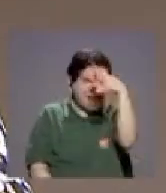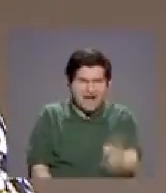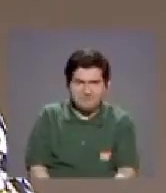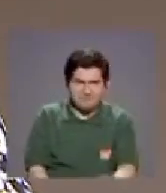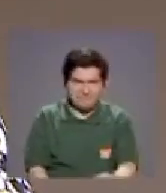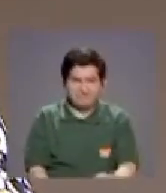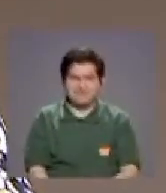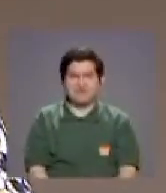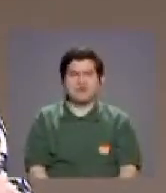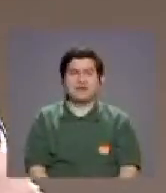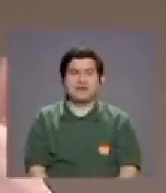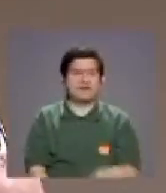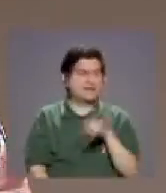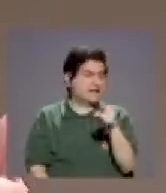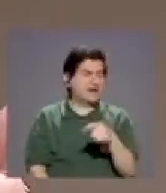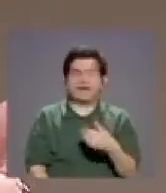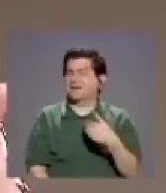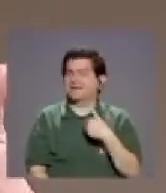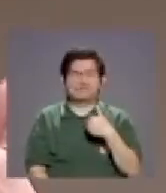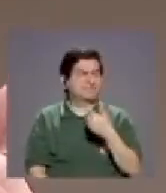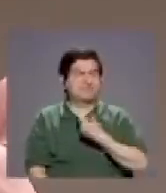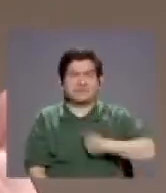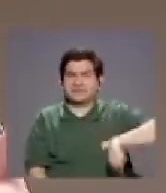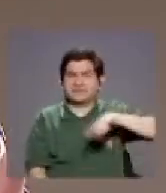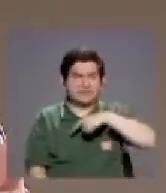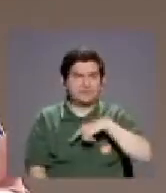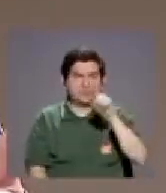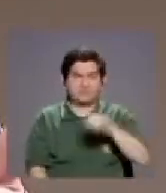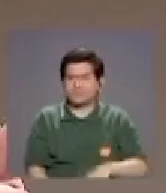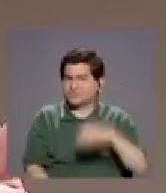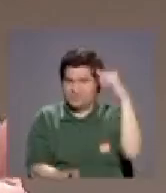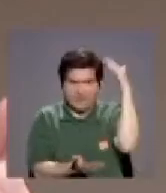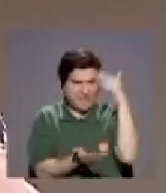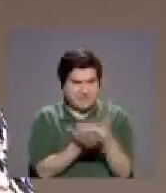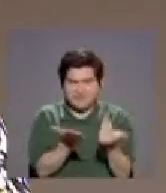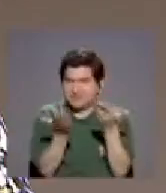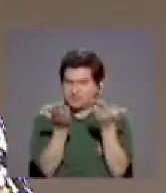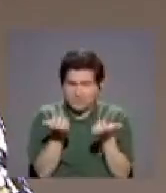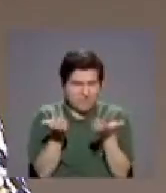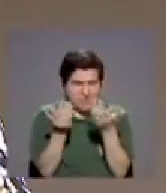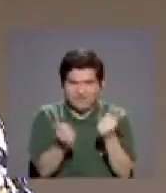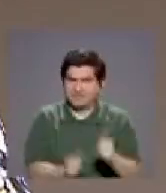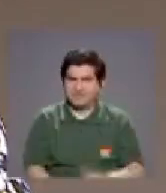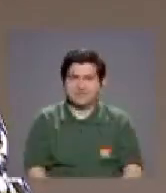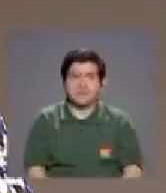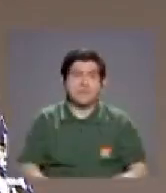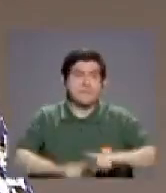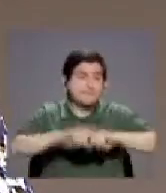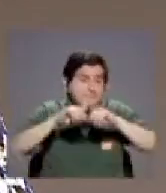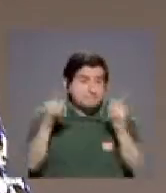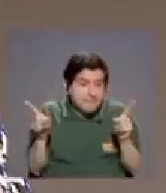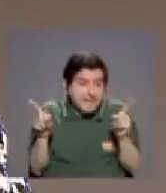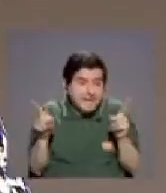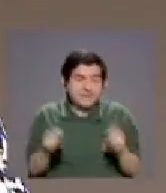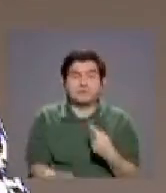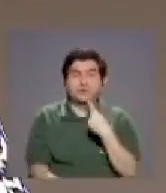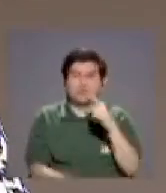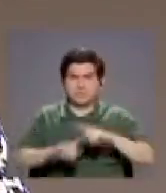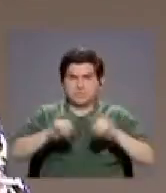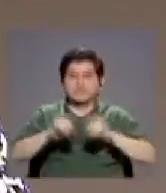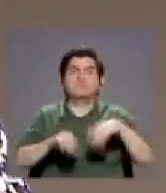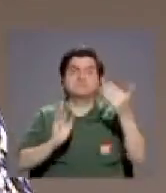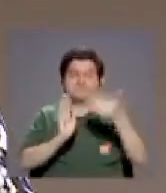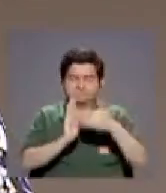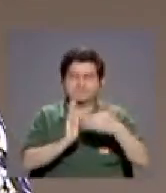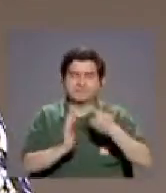cual, pues, todavía no se ha logrado una contención como se quisiera. Pero hay varios, entre esos, que podemos mencionar que sí nos